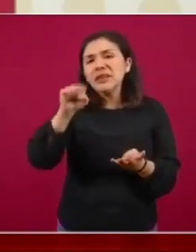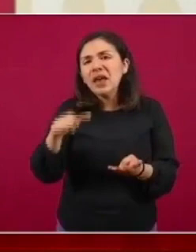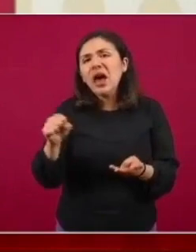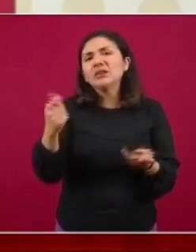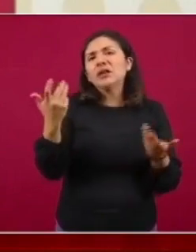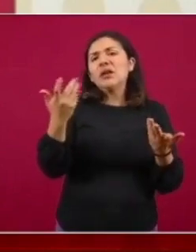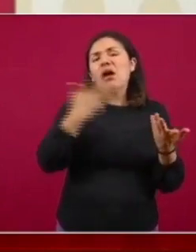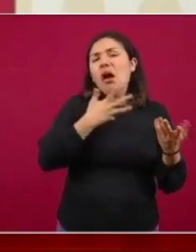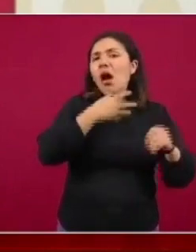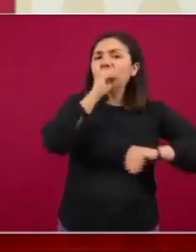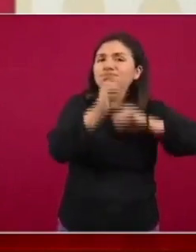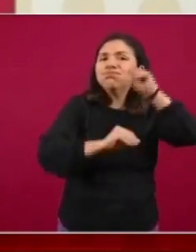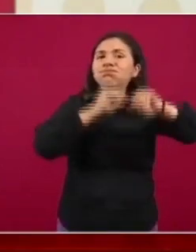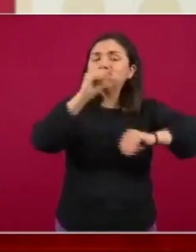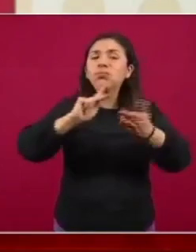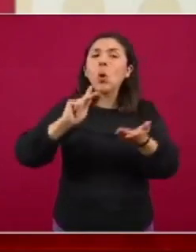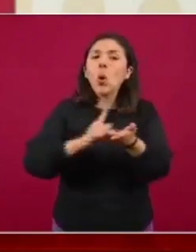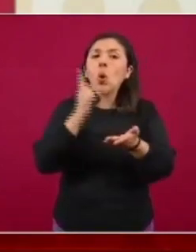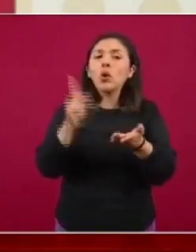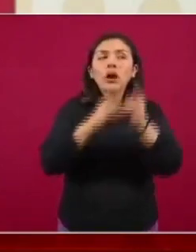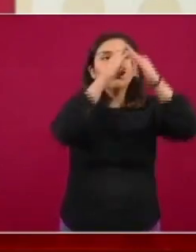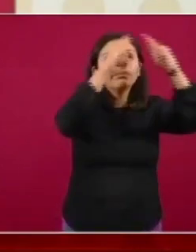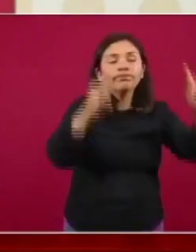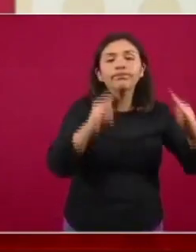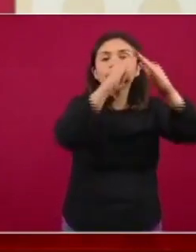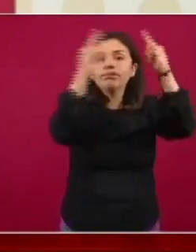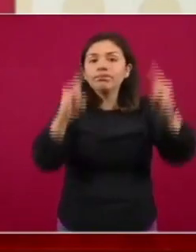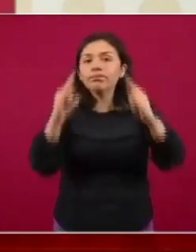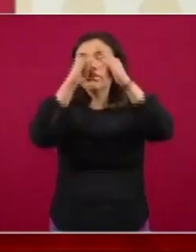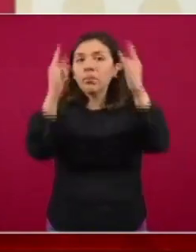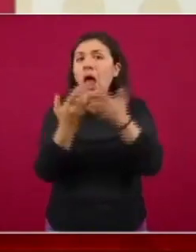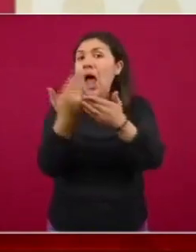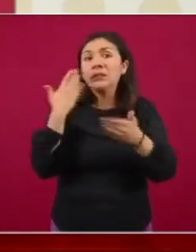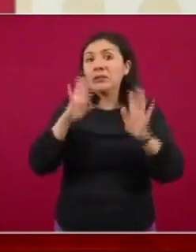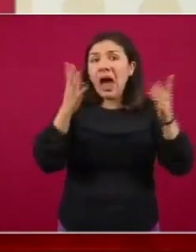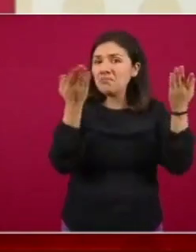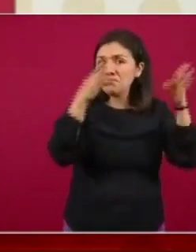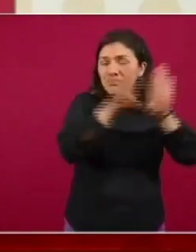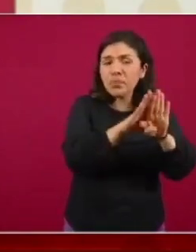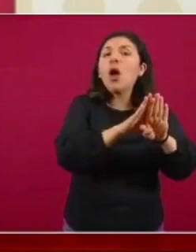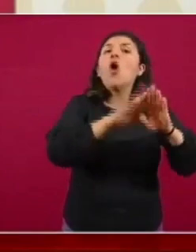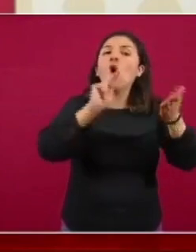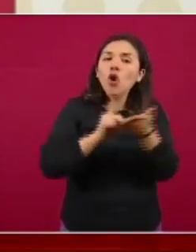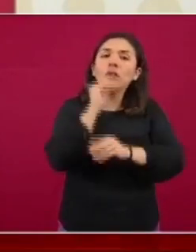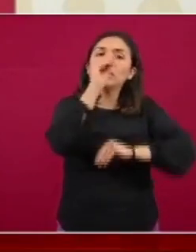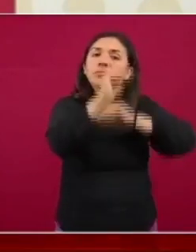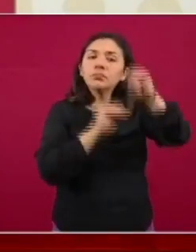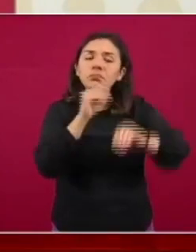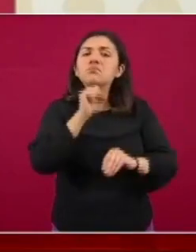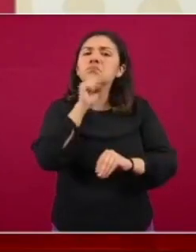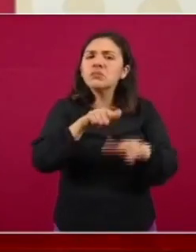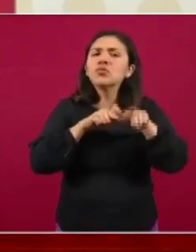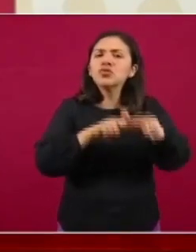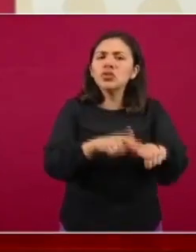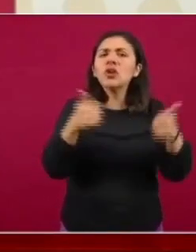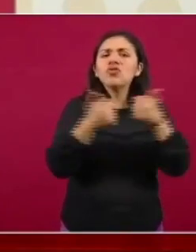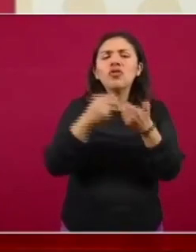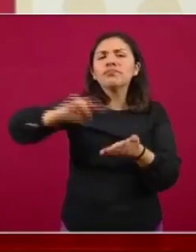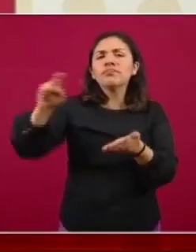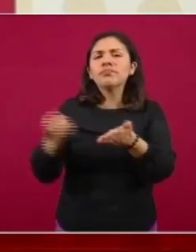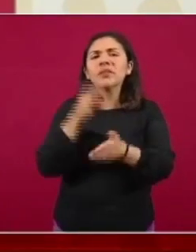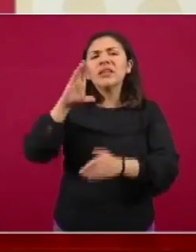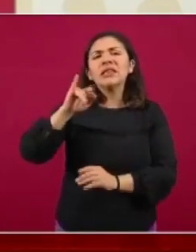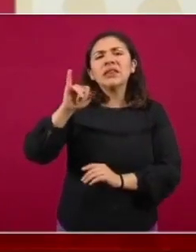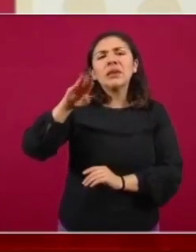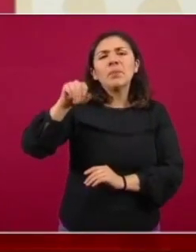están rehabilitando otra vez carpas que ya no estaban habilitadas, se mantuvo el convenio del City Banamex, o sea,